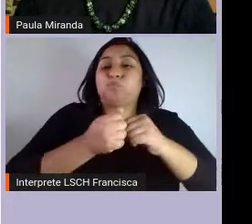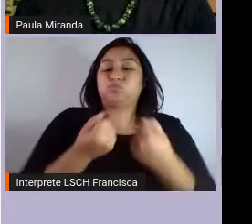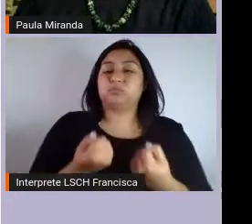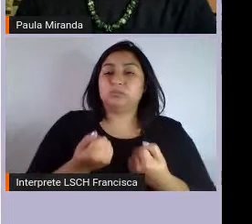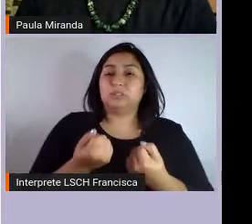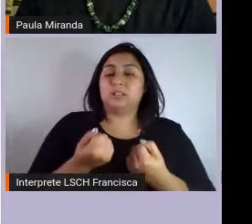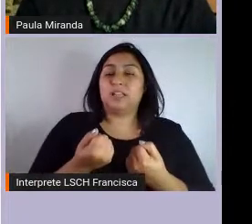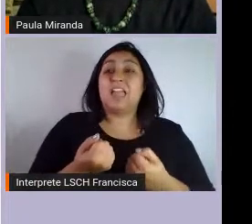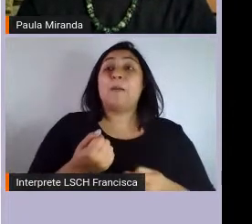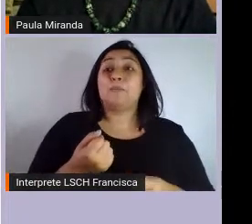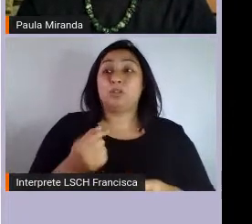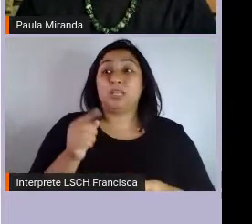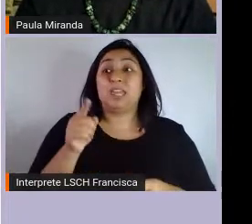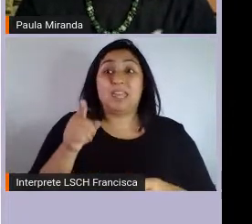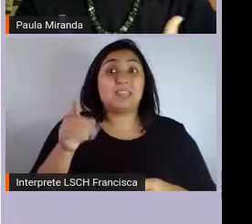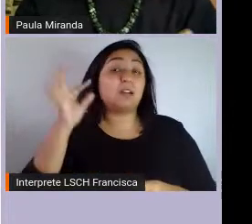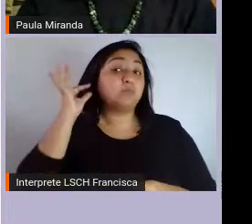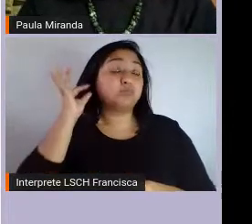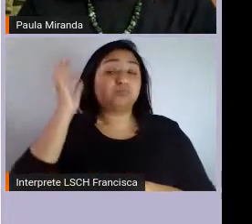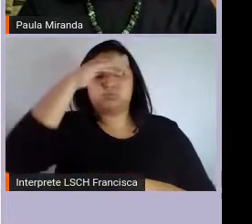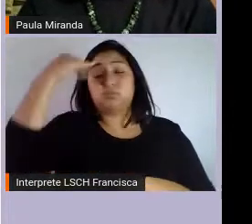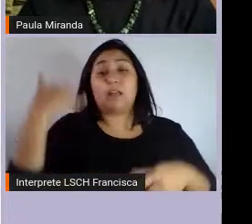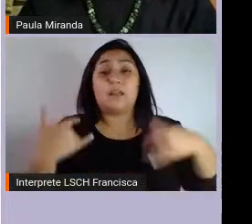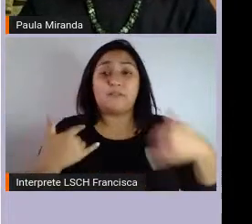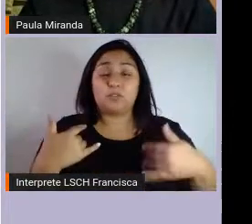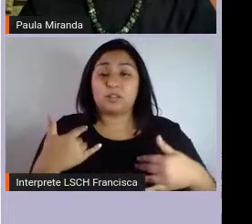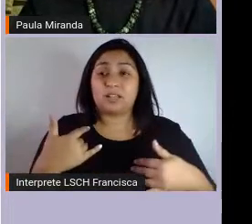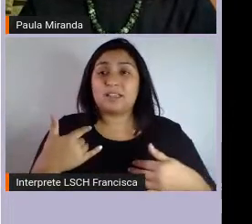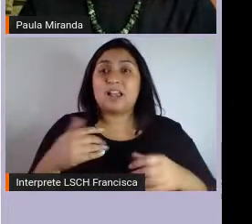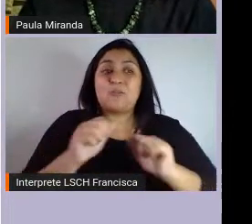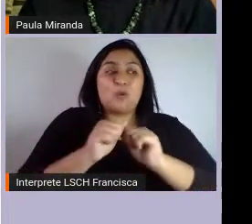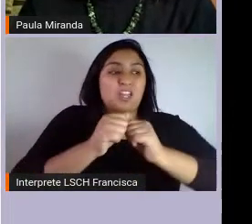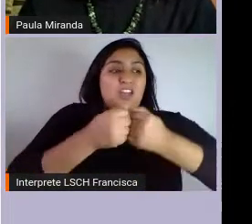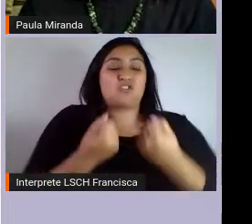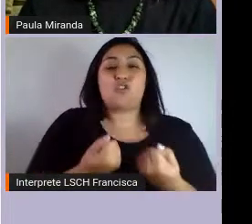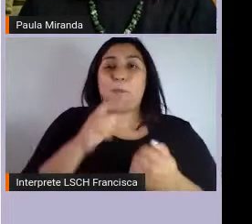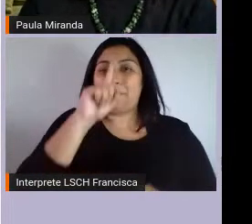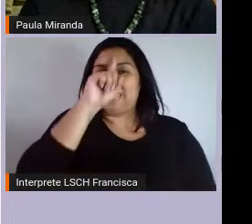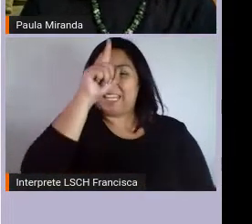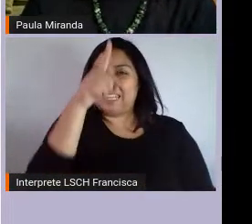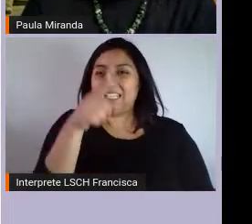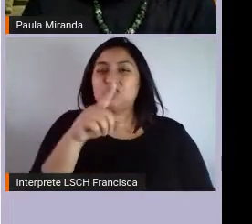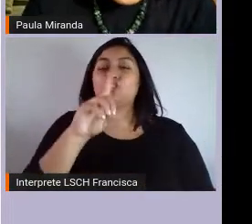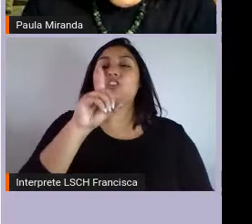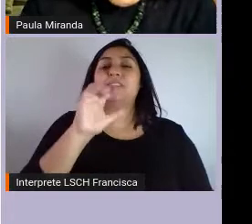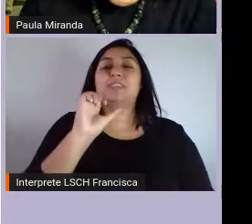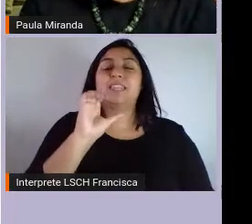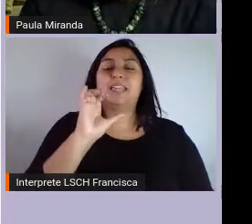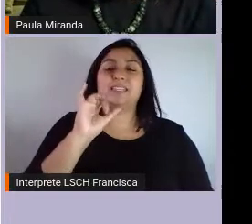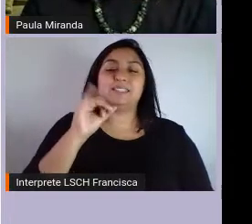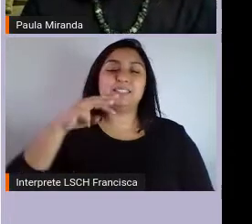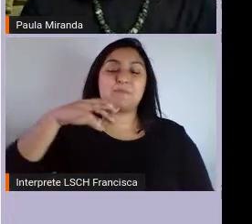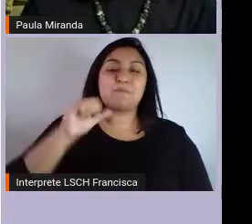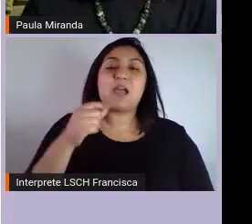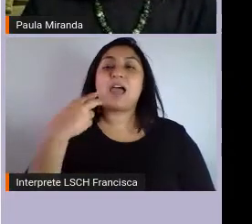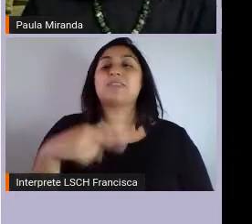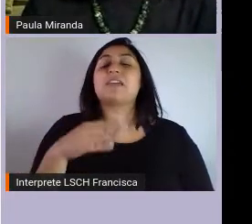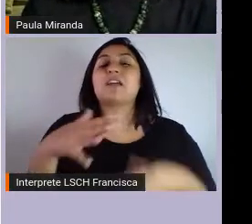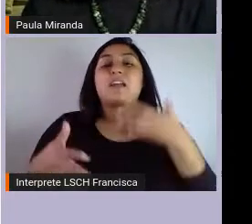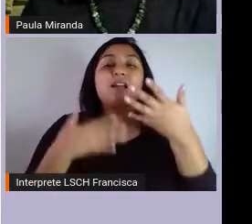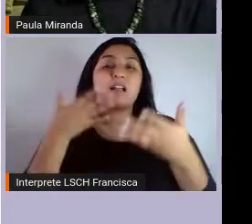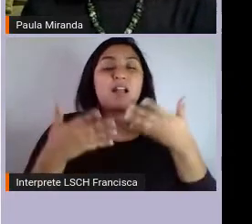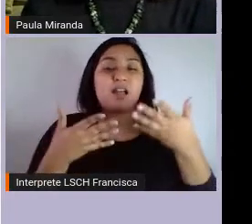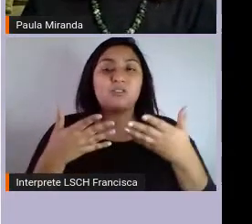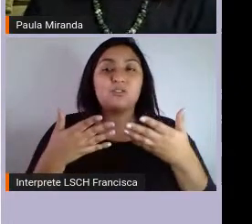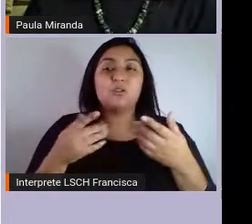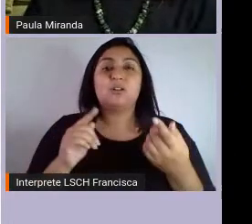transgrede absolutamente la tradición de la décima, del canto a lo poeta,